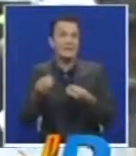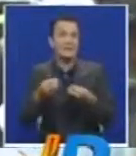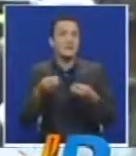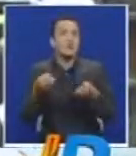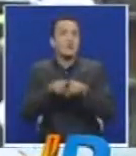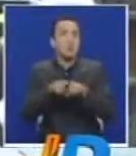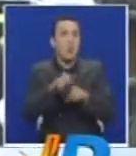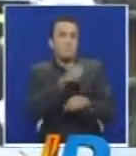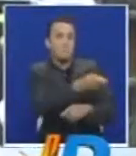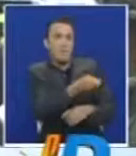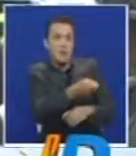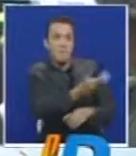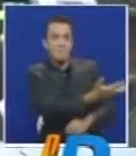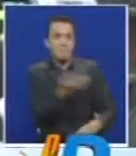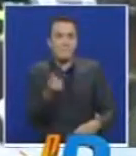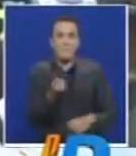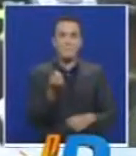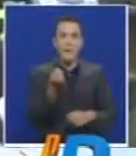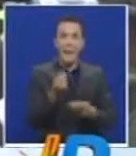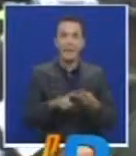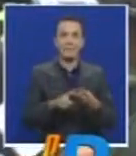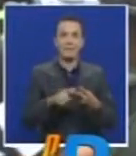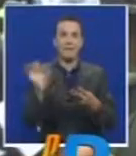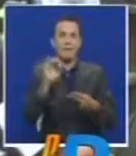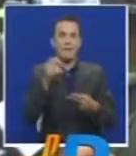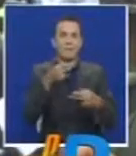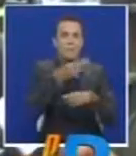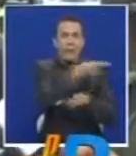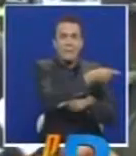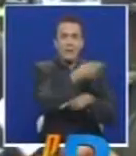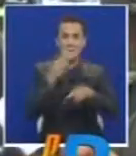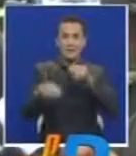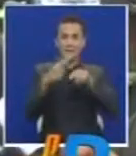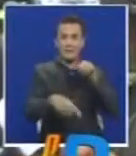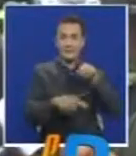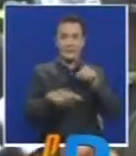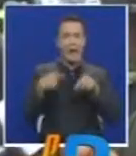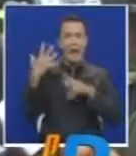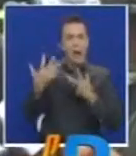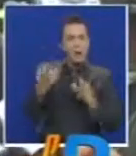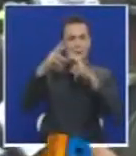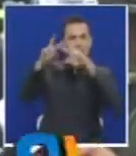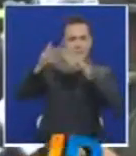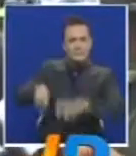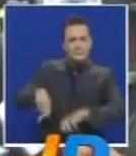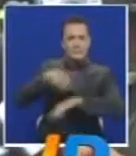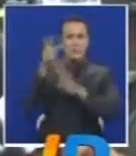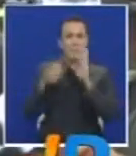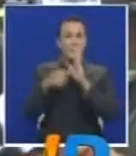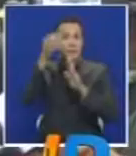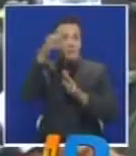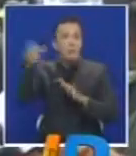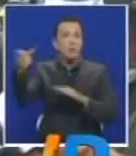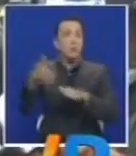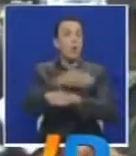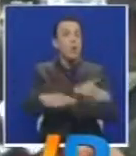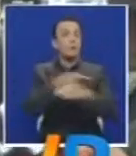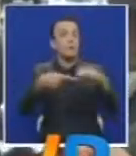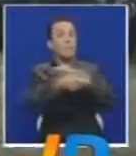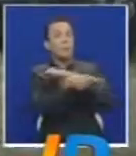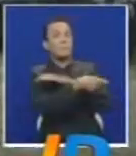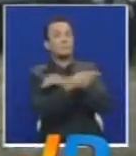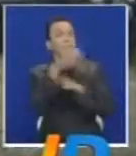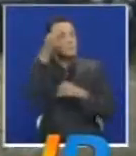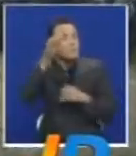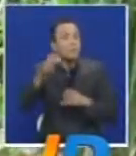se han dedicado a la extorsión. Igualmente estamos adelantando algunas investigaciones para determinar si están involucrados en algunos homicidios que se han presentado en ese